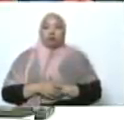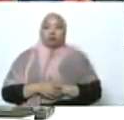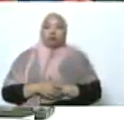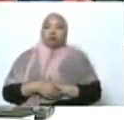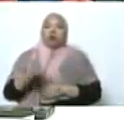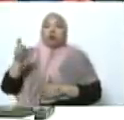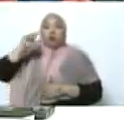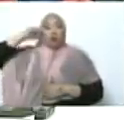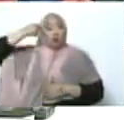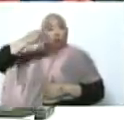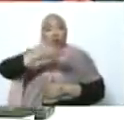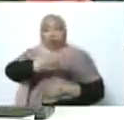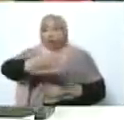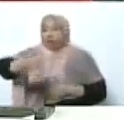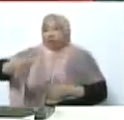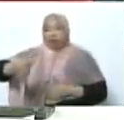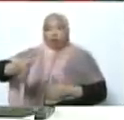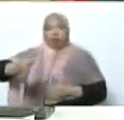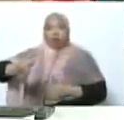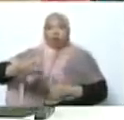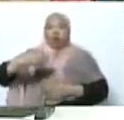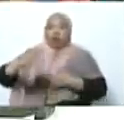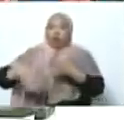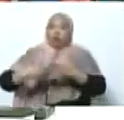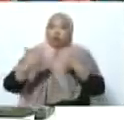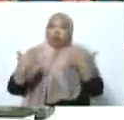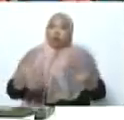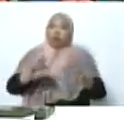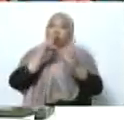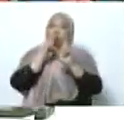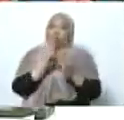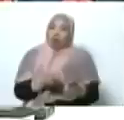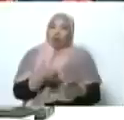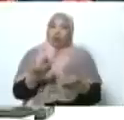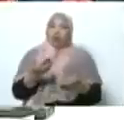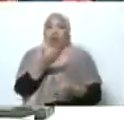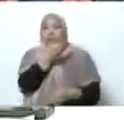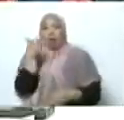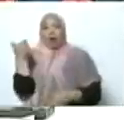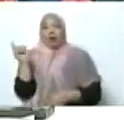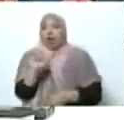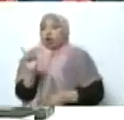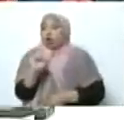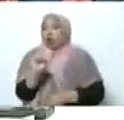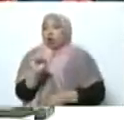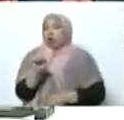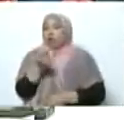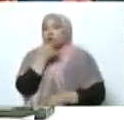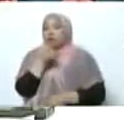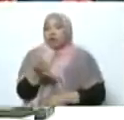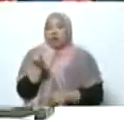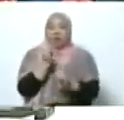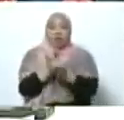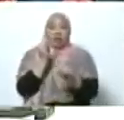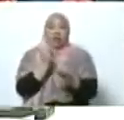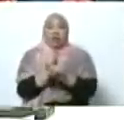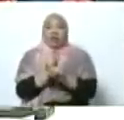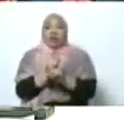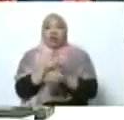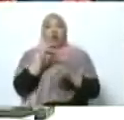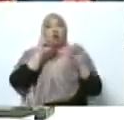Lo recuerdo perfectamente. Y debíamos llevar una respuesta, pero era por vía de cartica, ¿eh? Cuando el comandante Chávez llamaba a